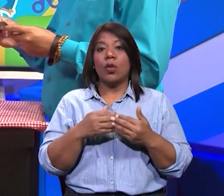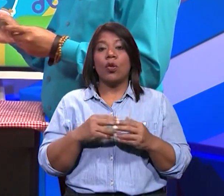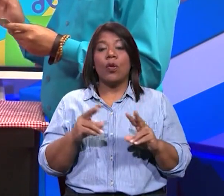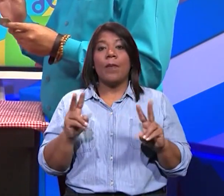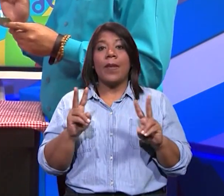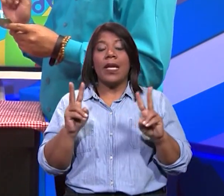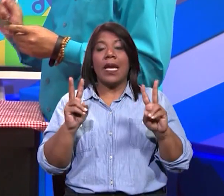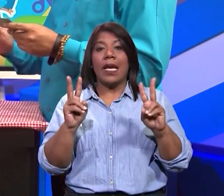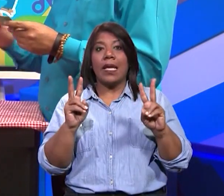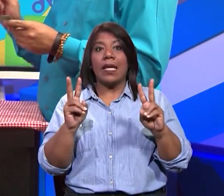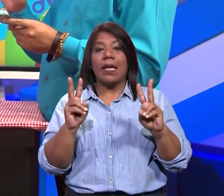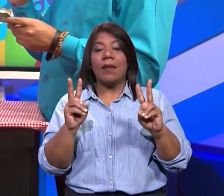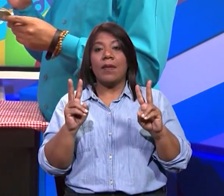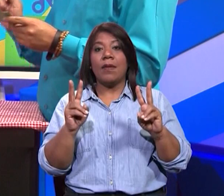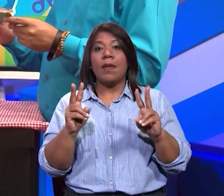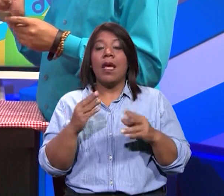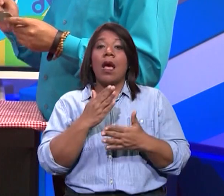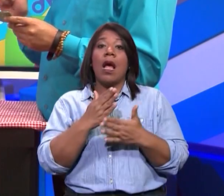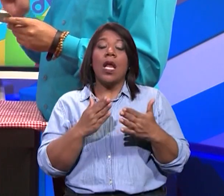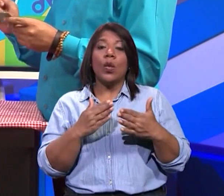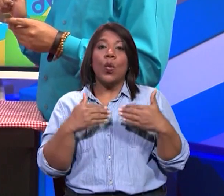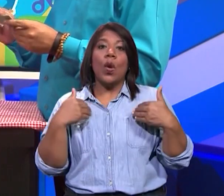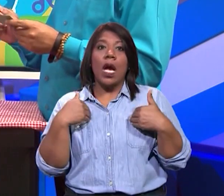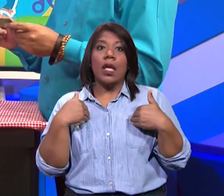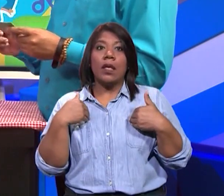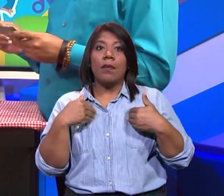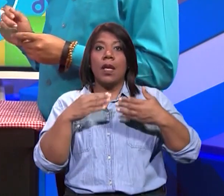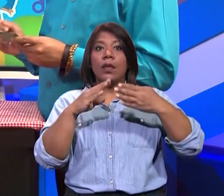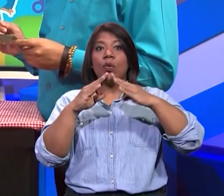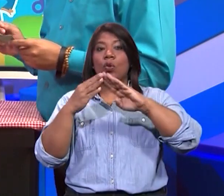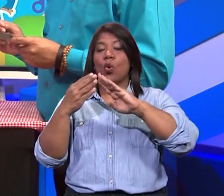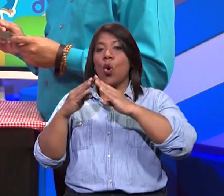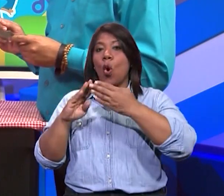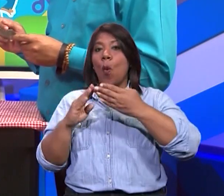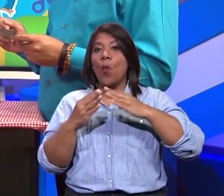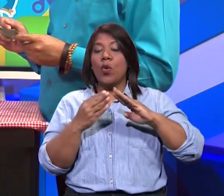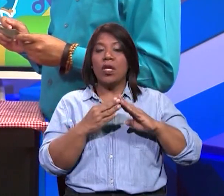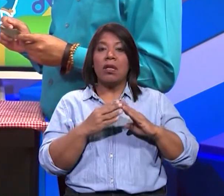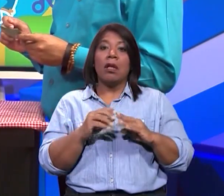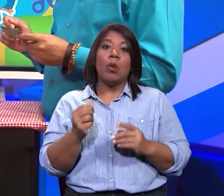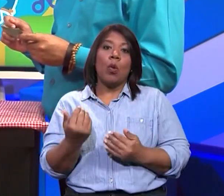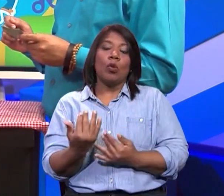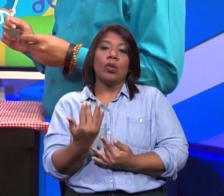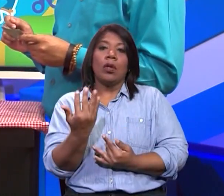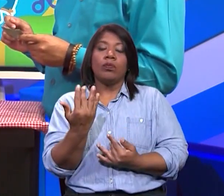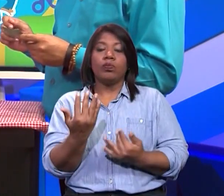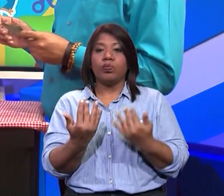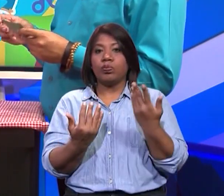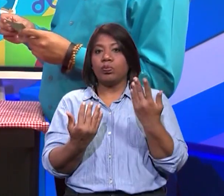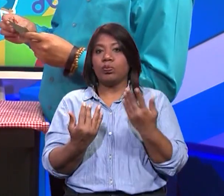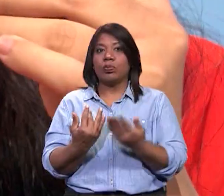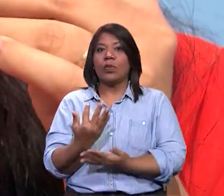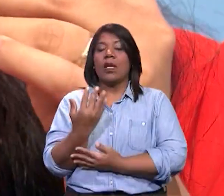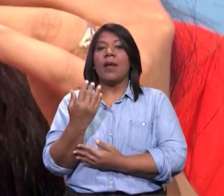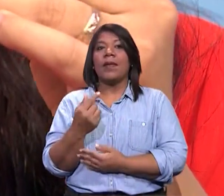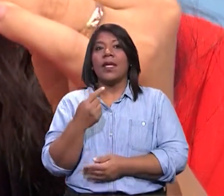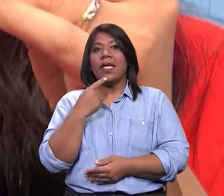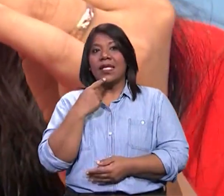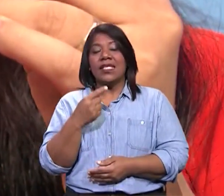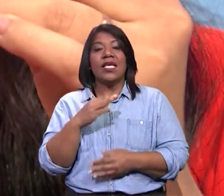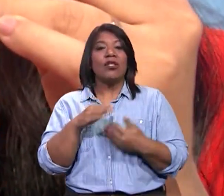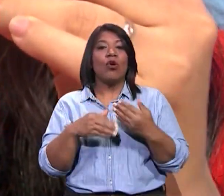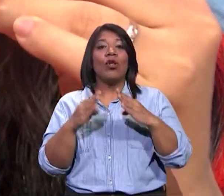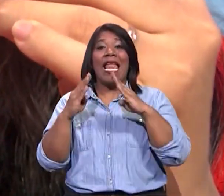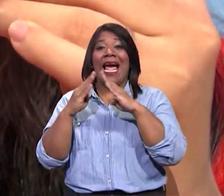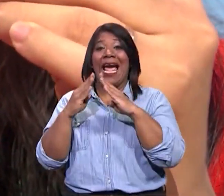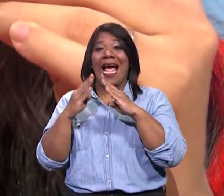un organismo, especie o comunidad animal o vegetal. Antes que terminara, ya la teníamos. Muy Ellos me bien.